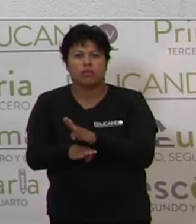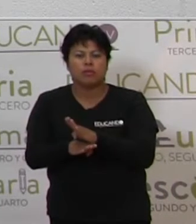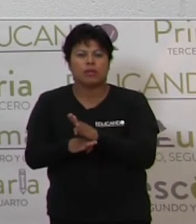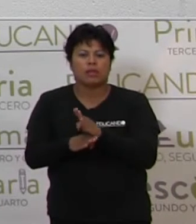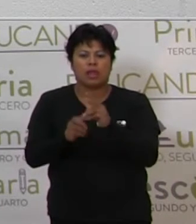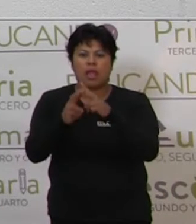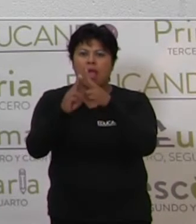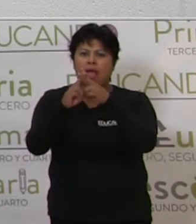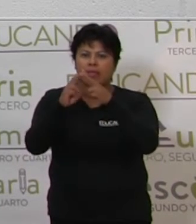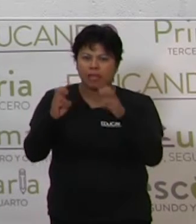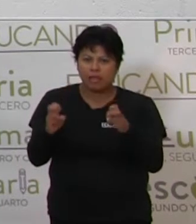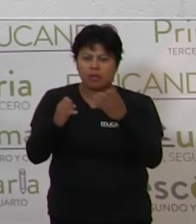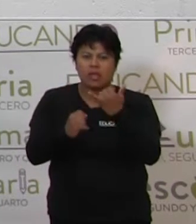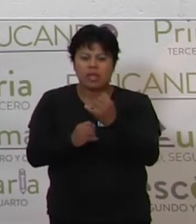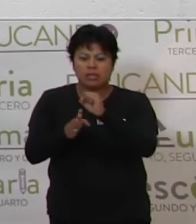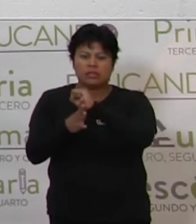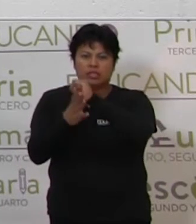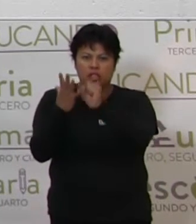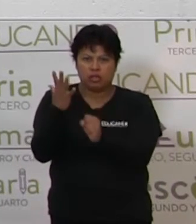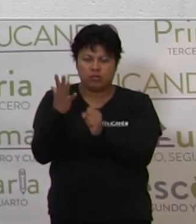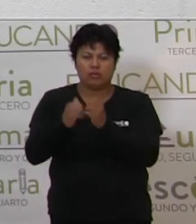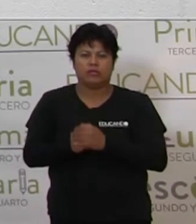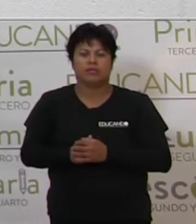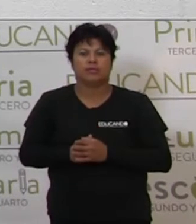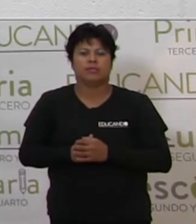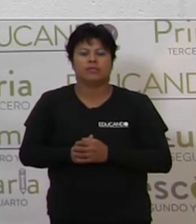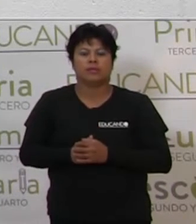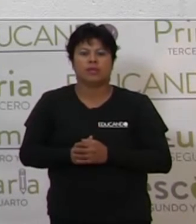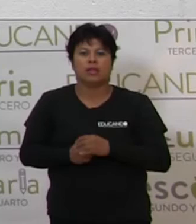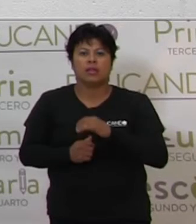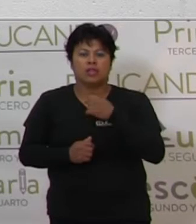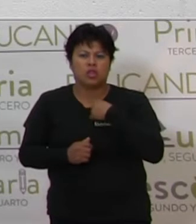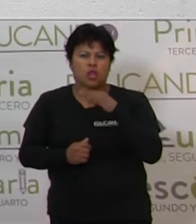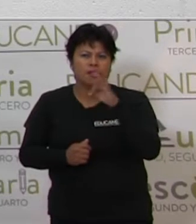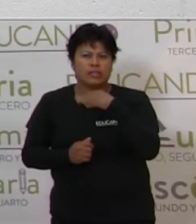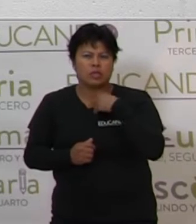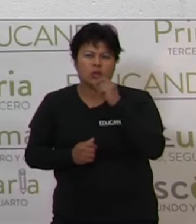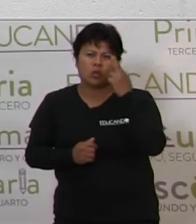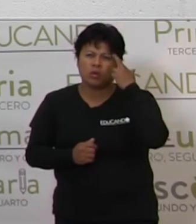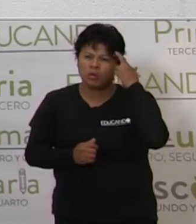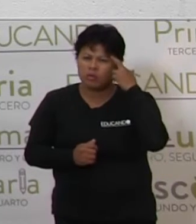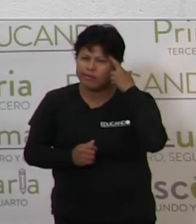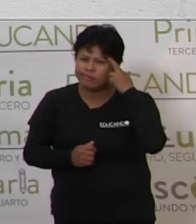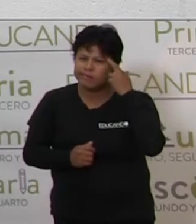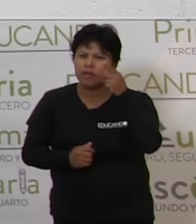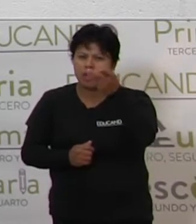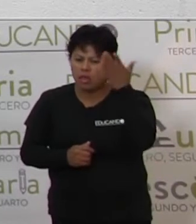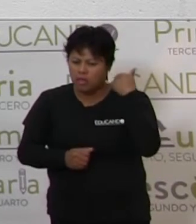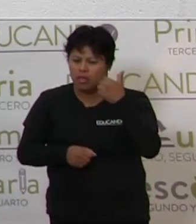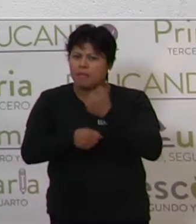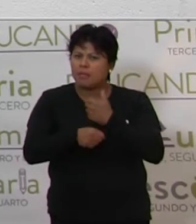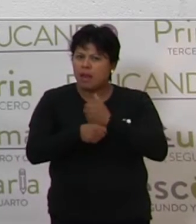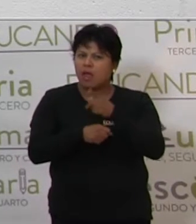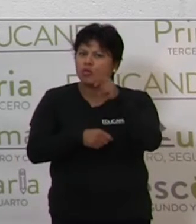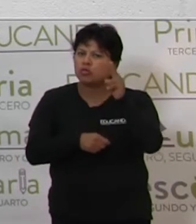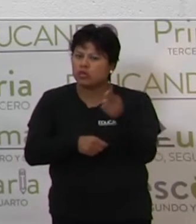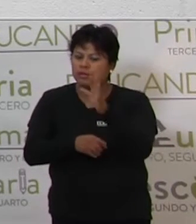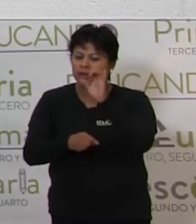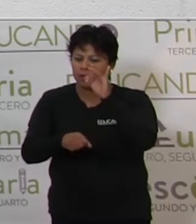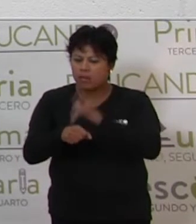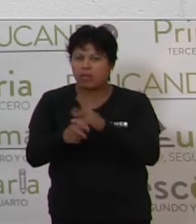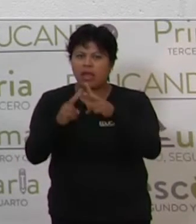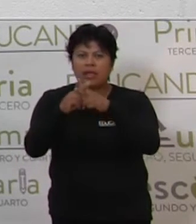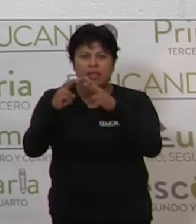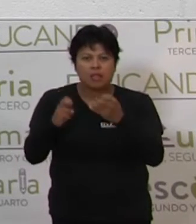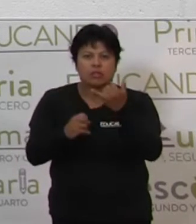el adjetivo y los sinónimos. Si mal no recuerdo, ustedes en primaria ya vieron a los